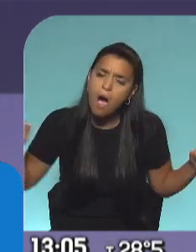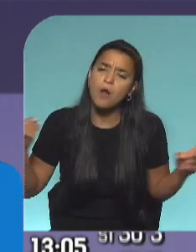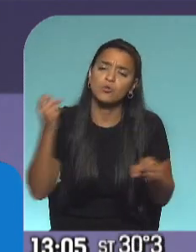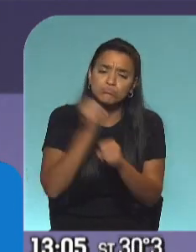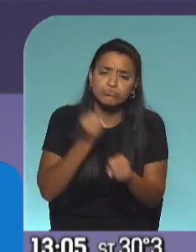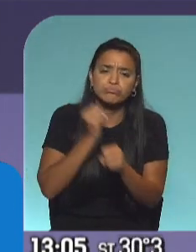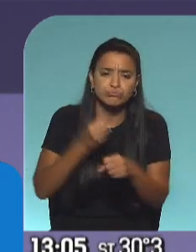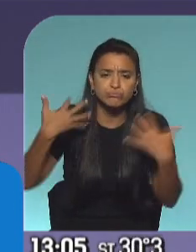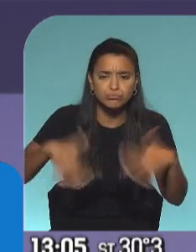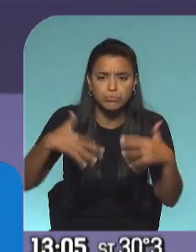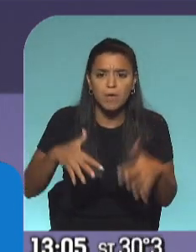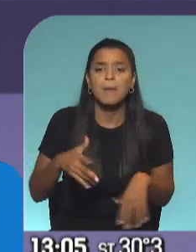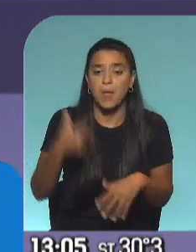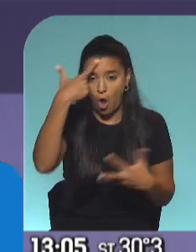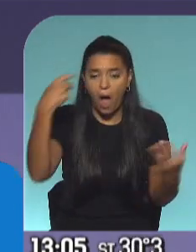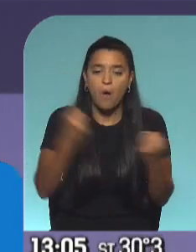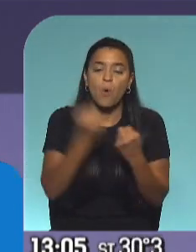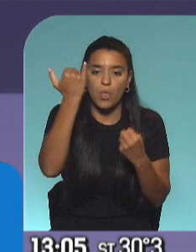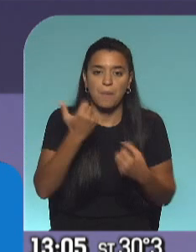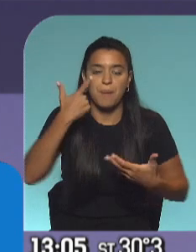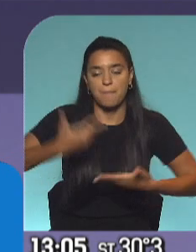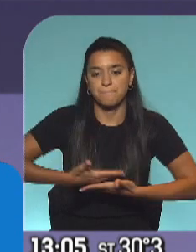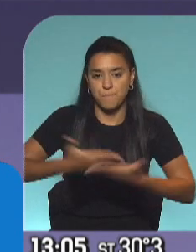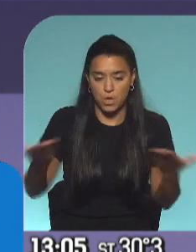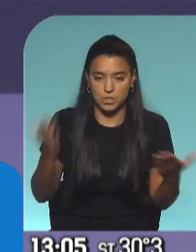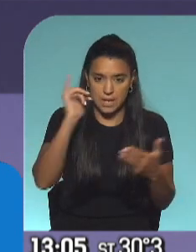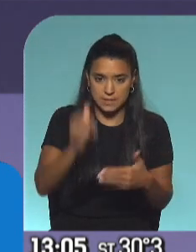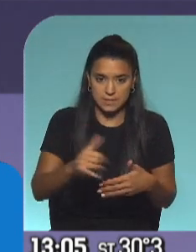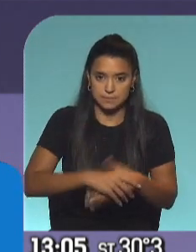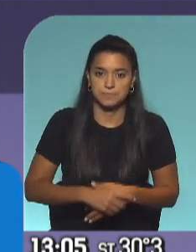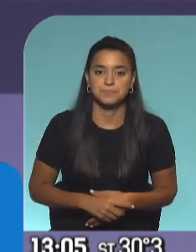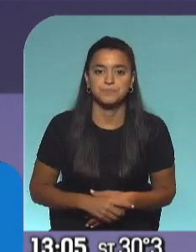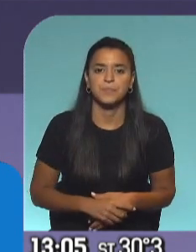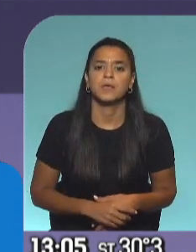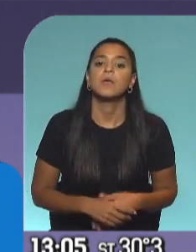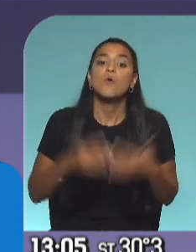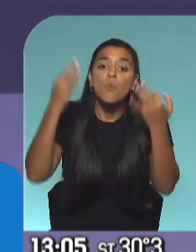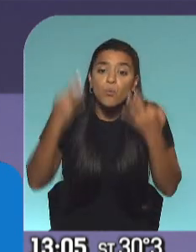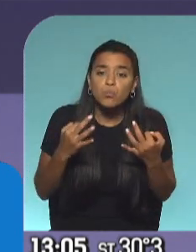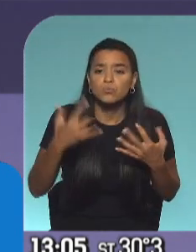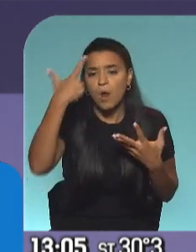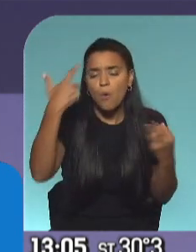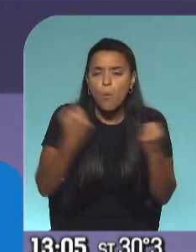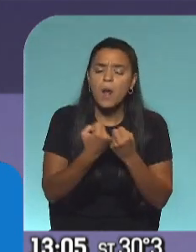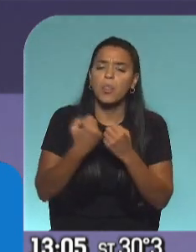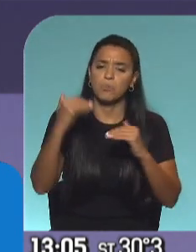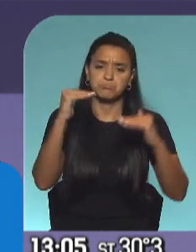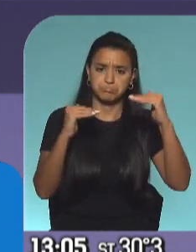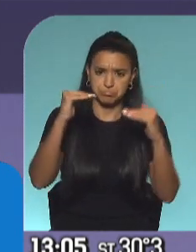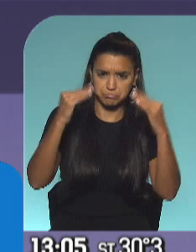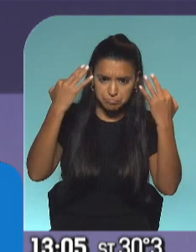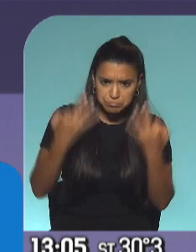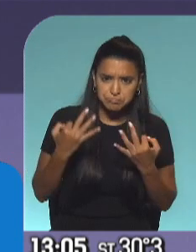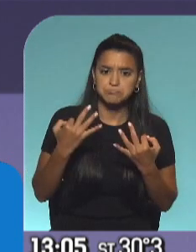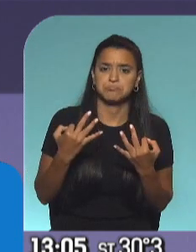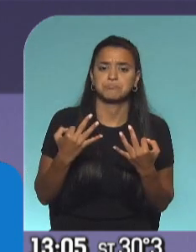and winding road, but we have got a good deal to show for it. It is fair, it is a balanced